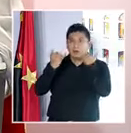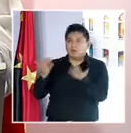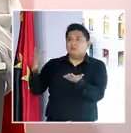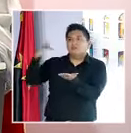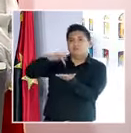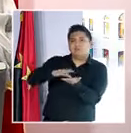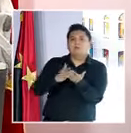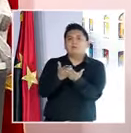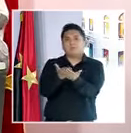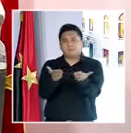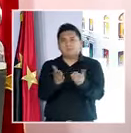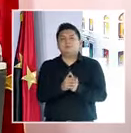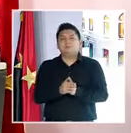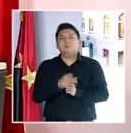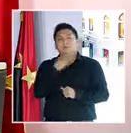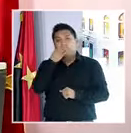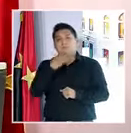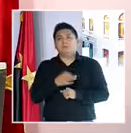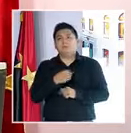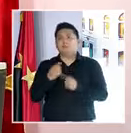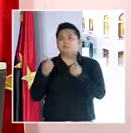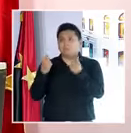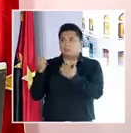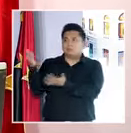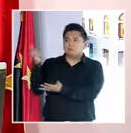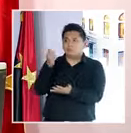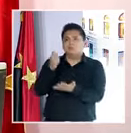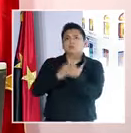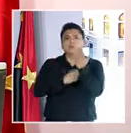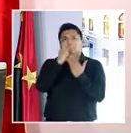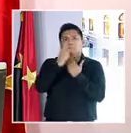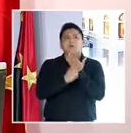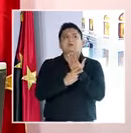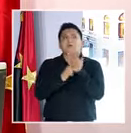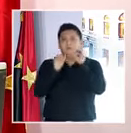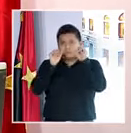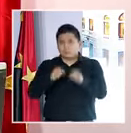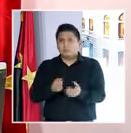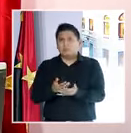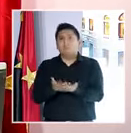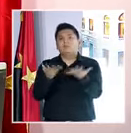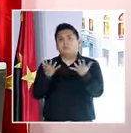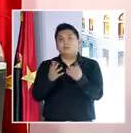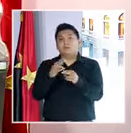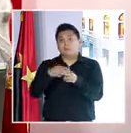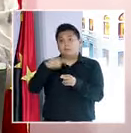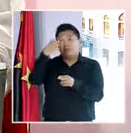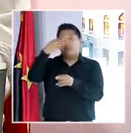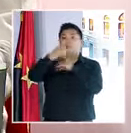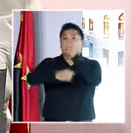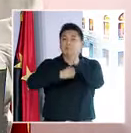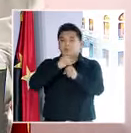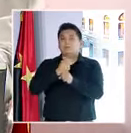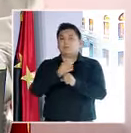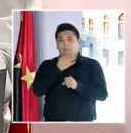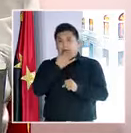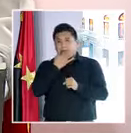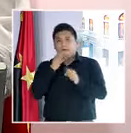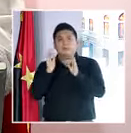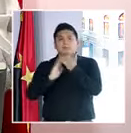nosotros, y lograr el cierre financiero de ese proyecto, que permitirá que el próximo año